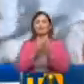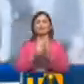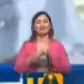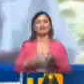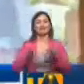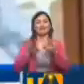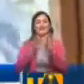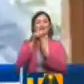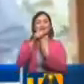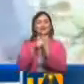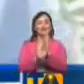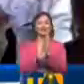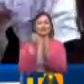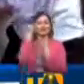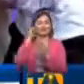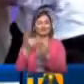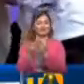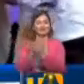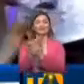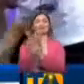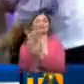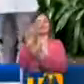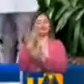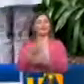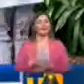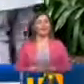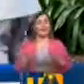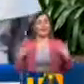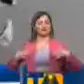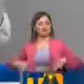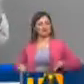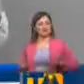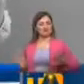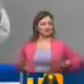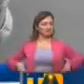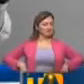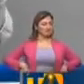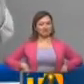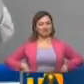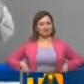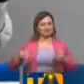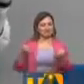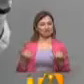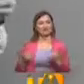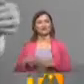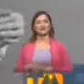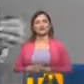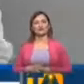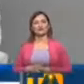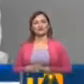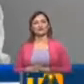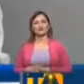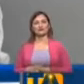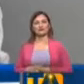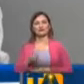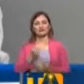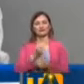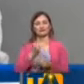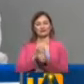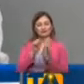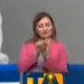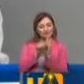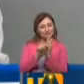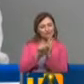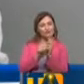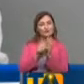toque artesanal, innovador, versátil y fashion a la vez. Tiene que ser tan exacto, tan minucioso el trabajo que hacemos